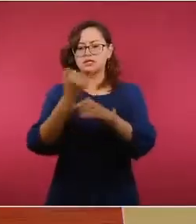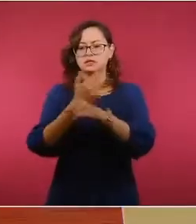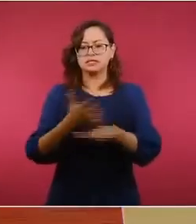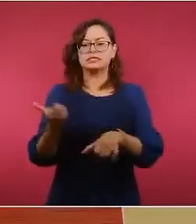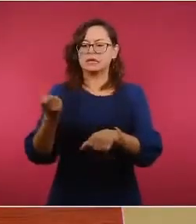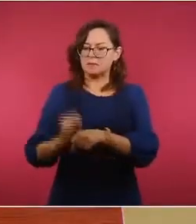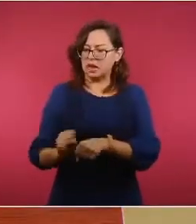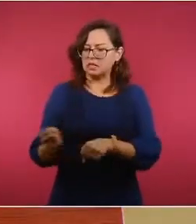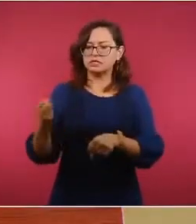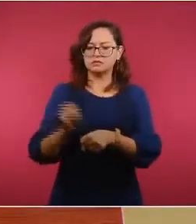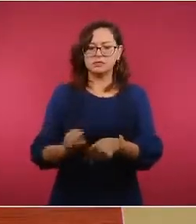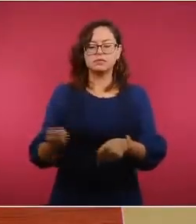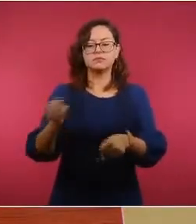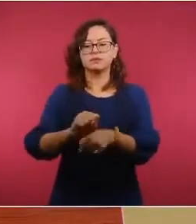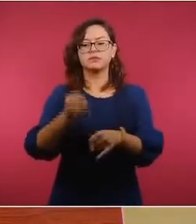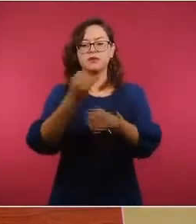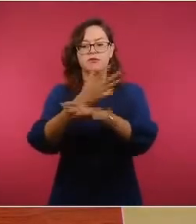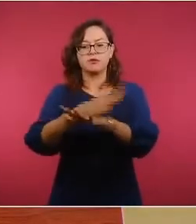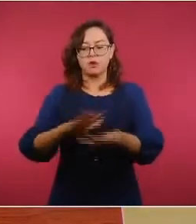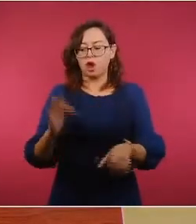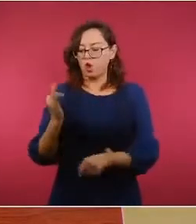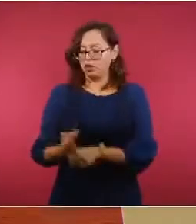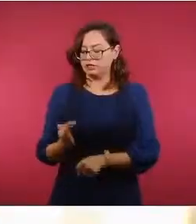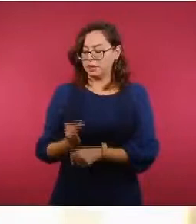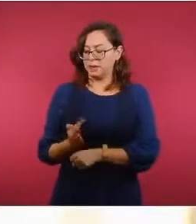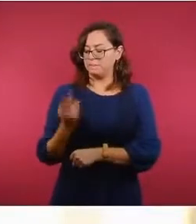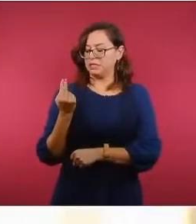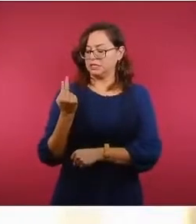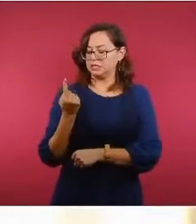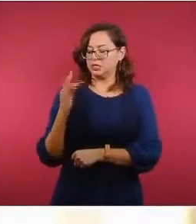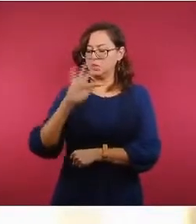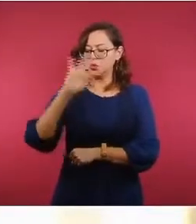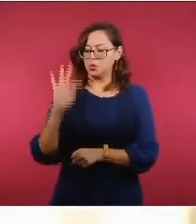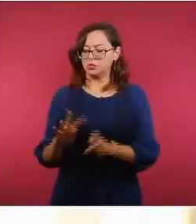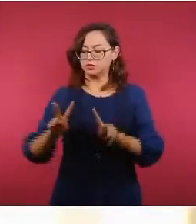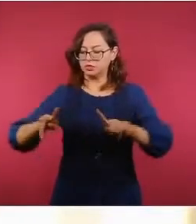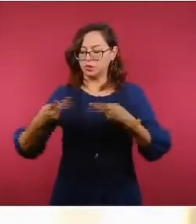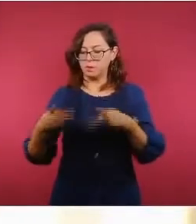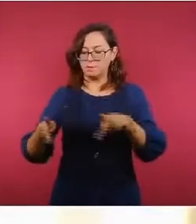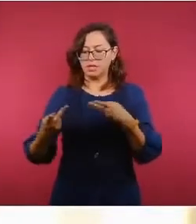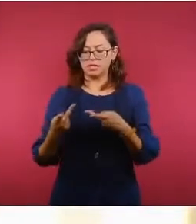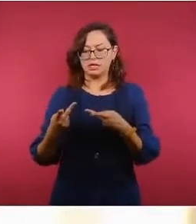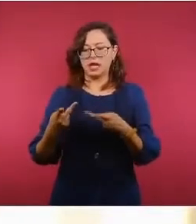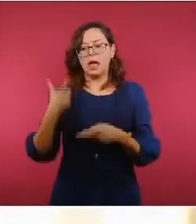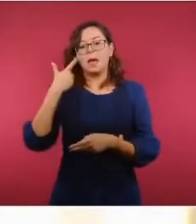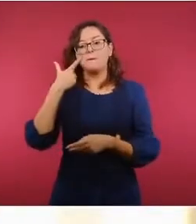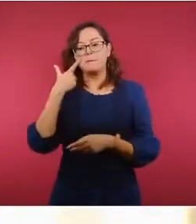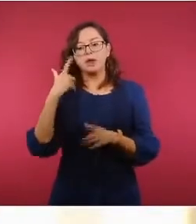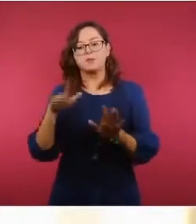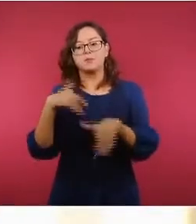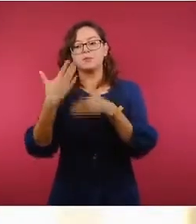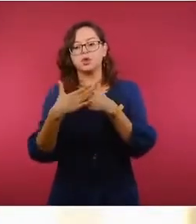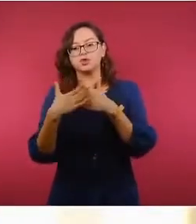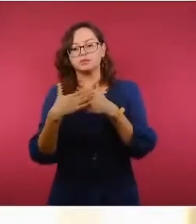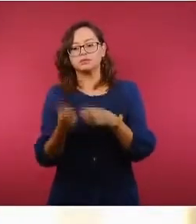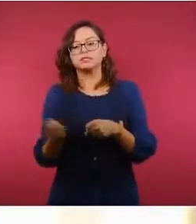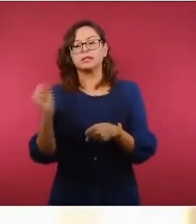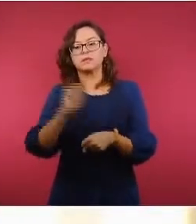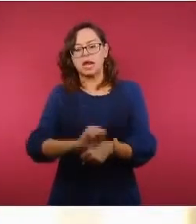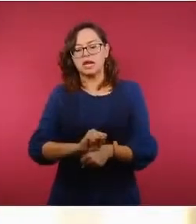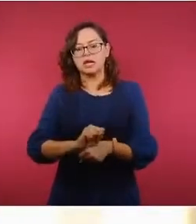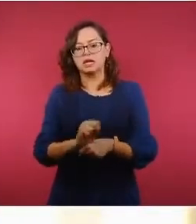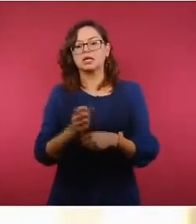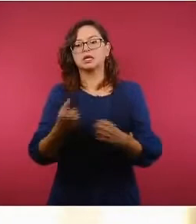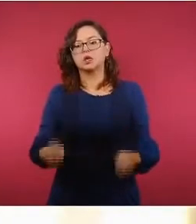semana, si ahora llevamos el 25% de la venta de los boletos, a ver la semana próxima